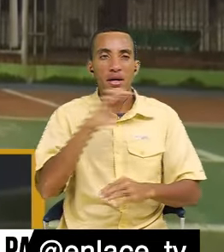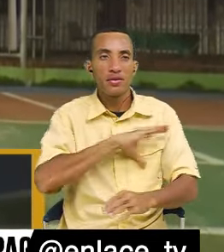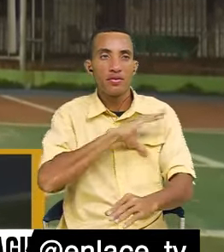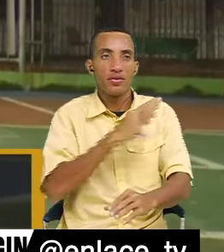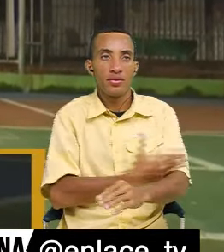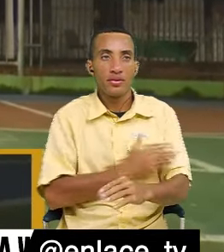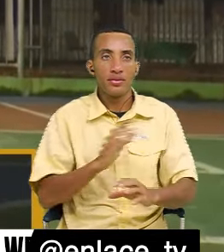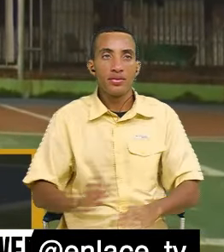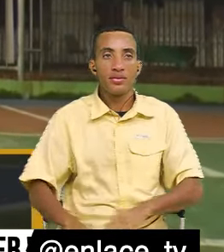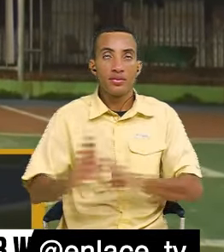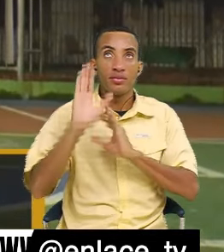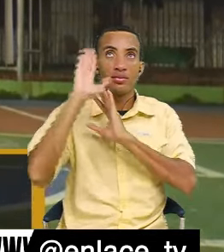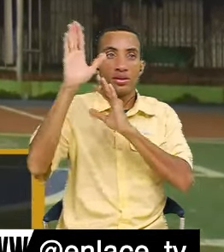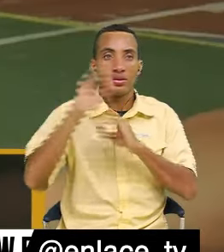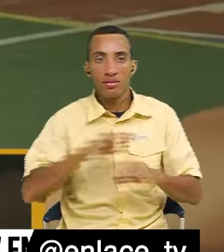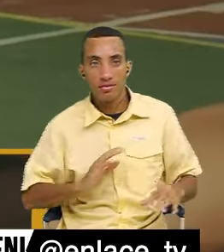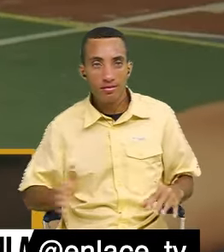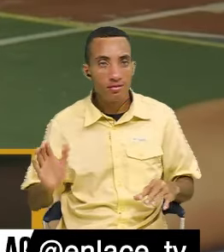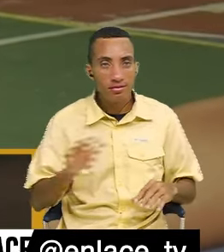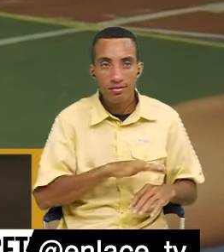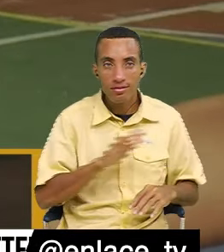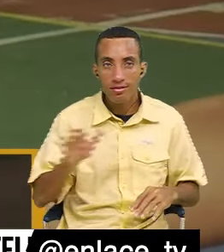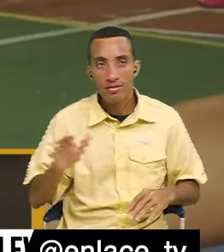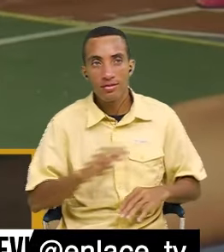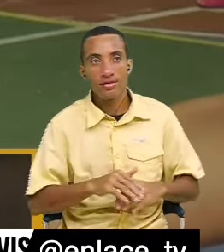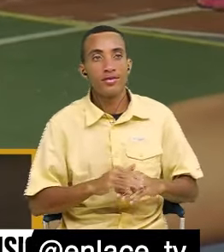pulso y el dominio del balón. Sí, me ayudan mucho